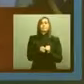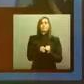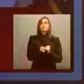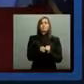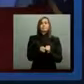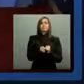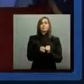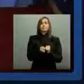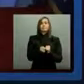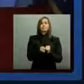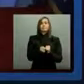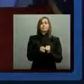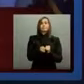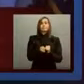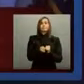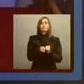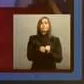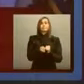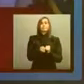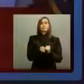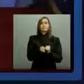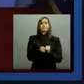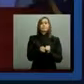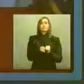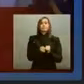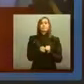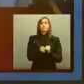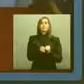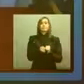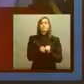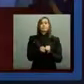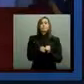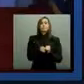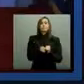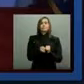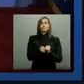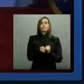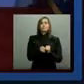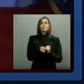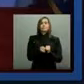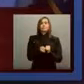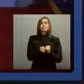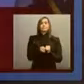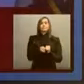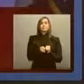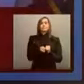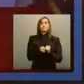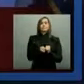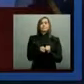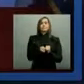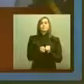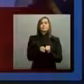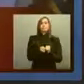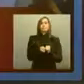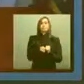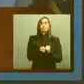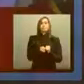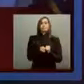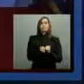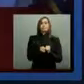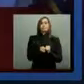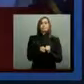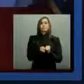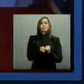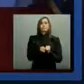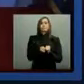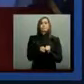oigan bien esta aumento este descontrol de precio obedece